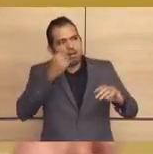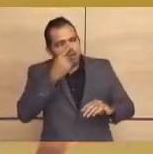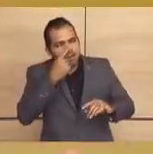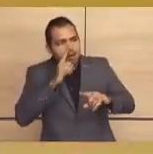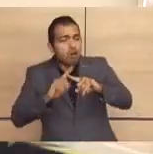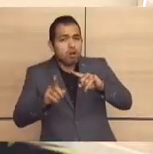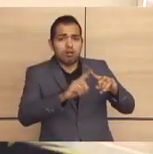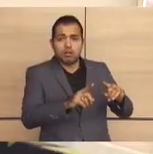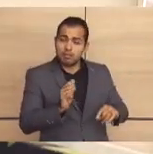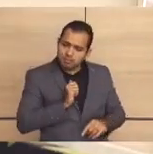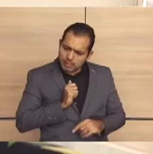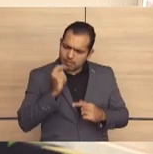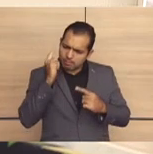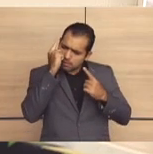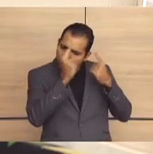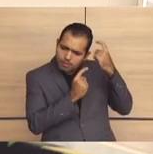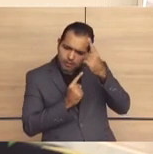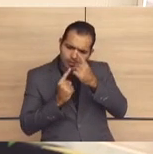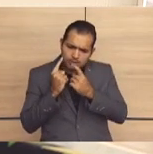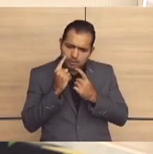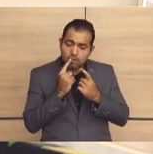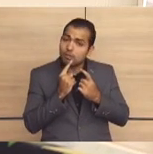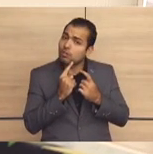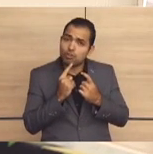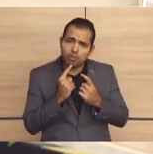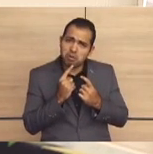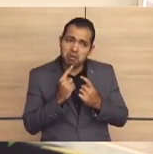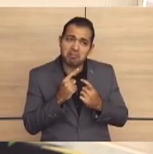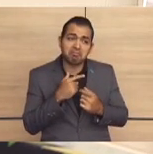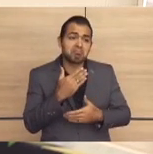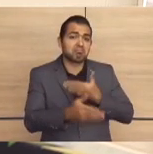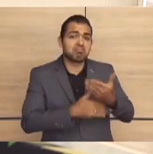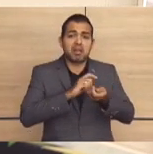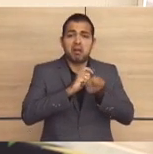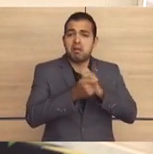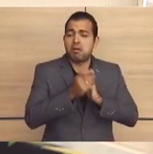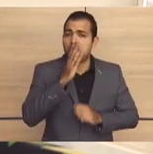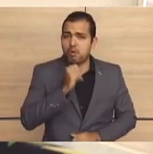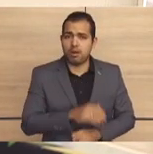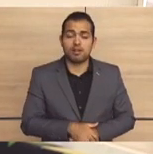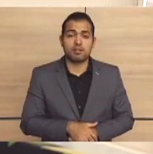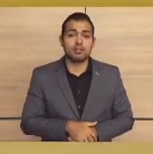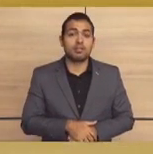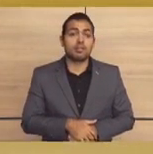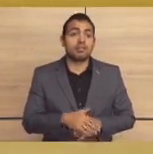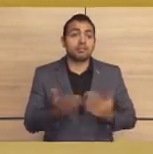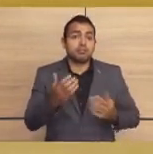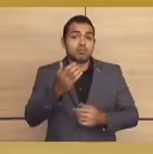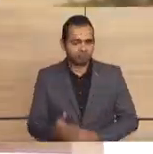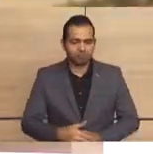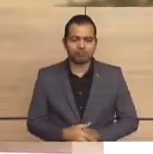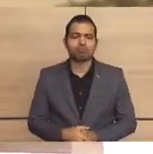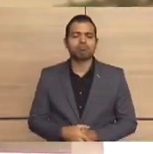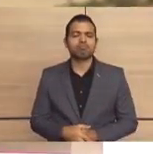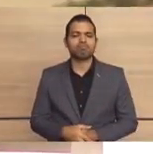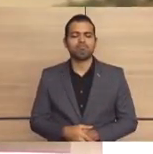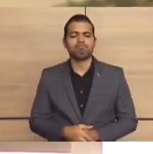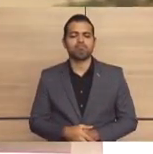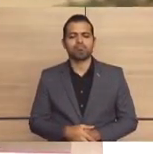cuestionamos, nada va a pasar, pero peor aún, si nuestras respuestas no son escuchadas, de nada sirve cuestionarnos. Todos los